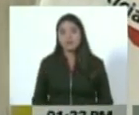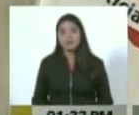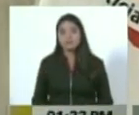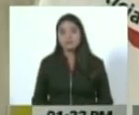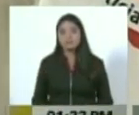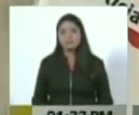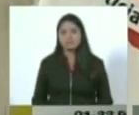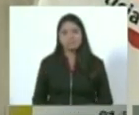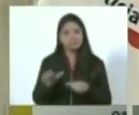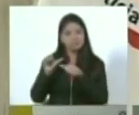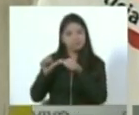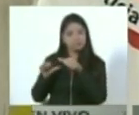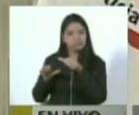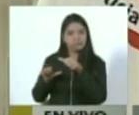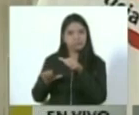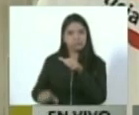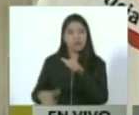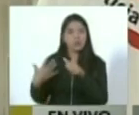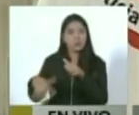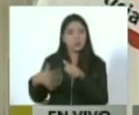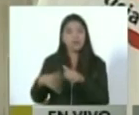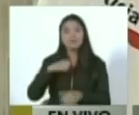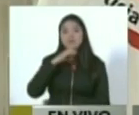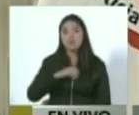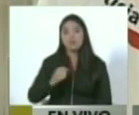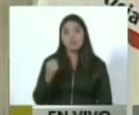Posee un amplio prontuario policial.